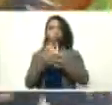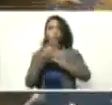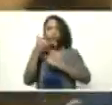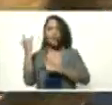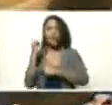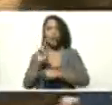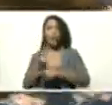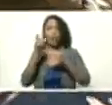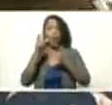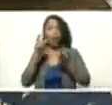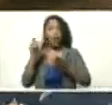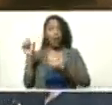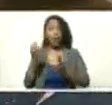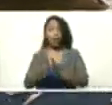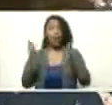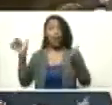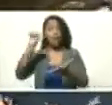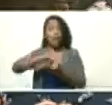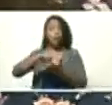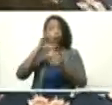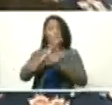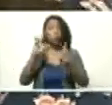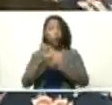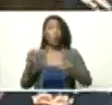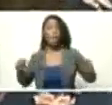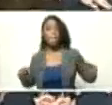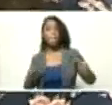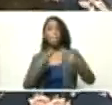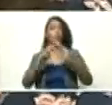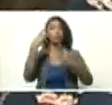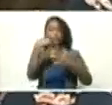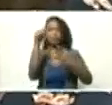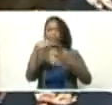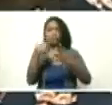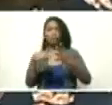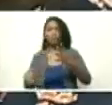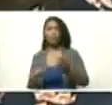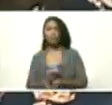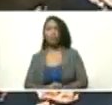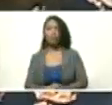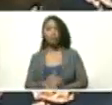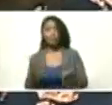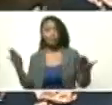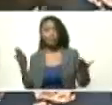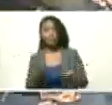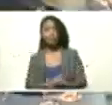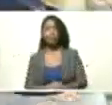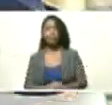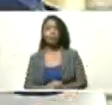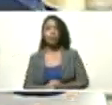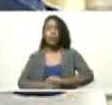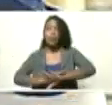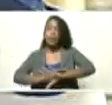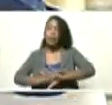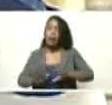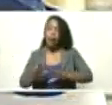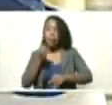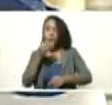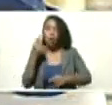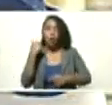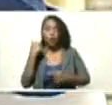Poliedro es un gran centro para la cultura, el encuentro, etcétera, etcétera. ¿Ah? Y ya, bueno,